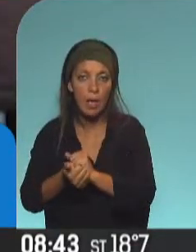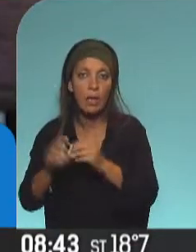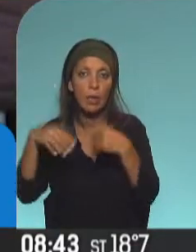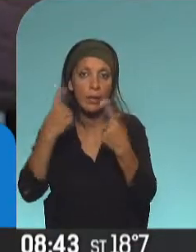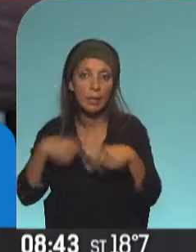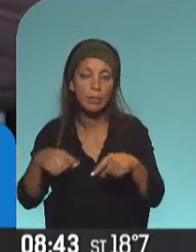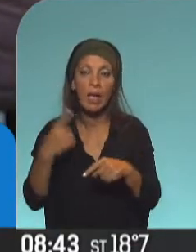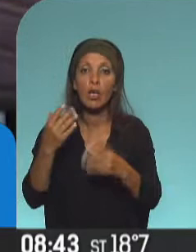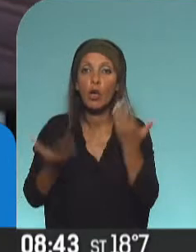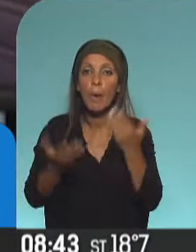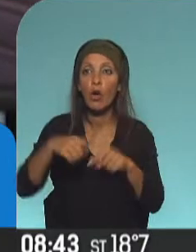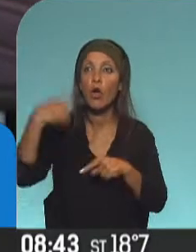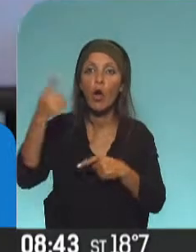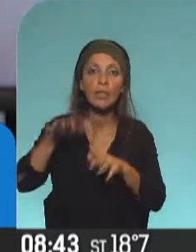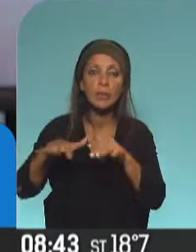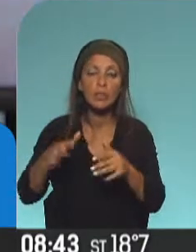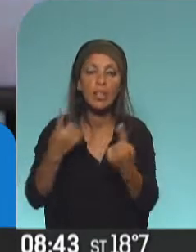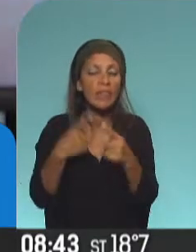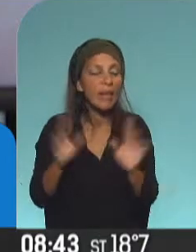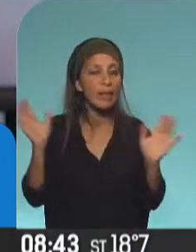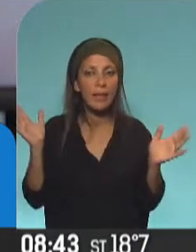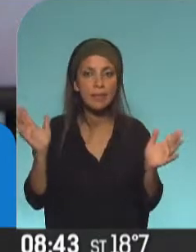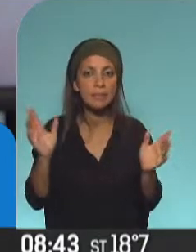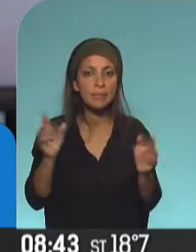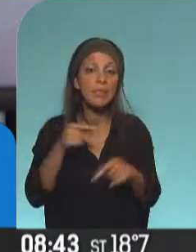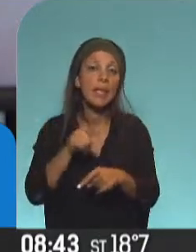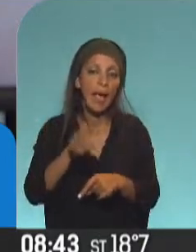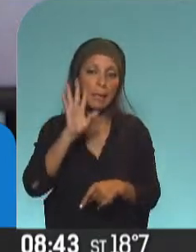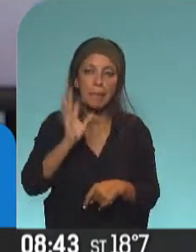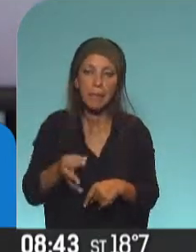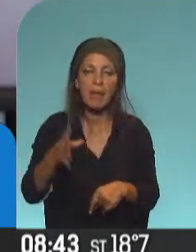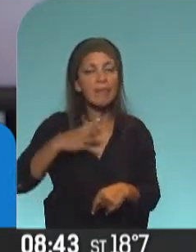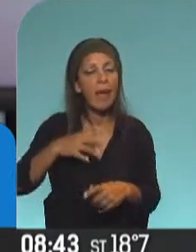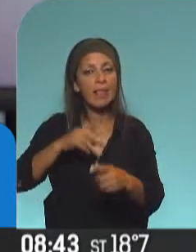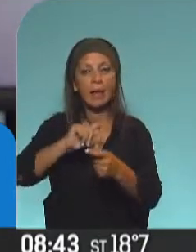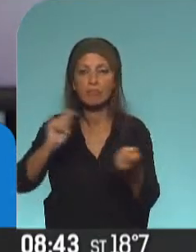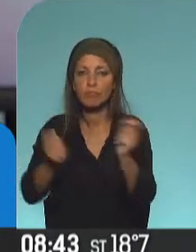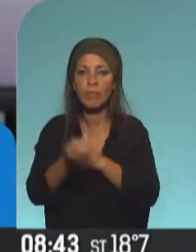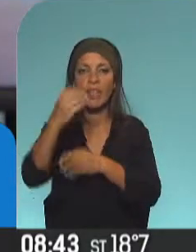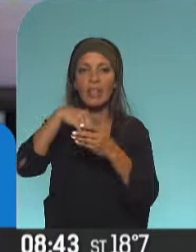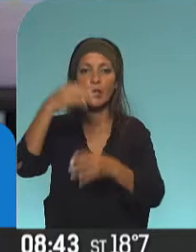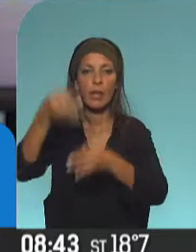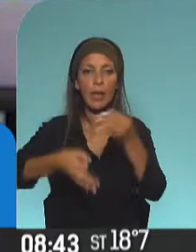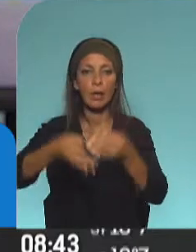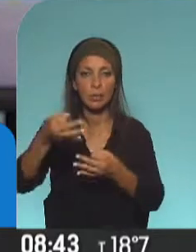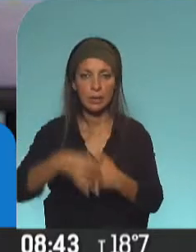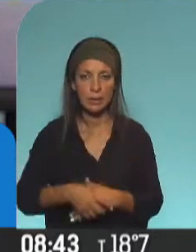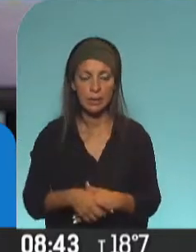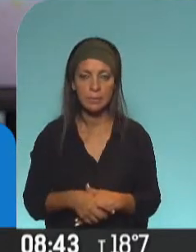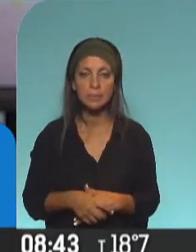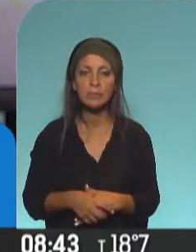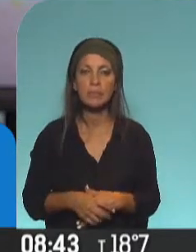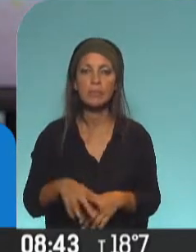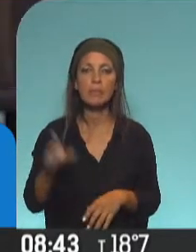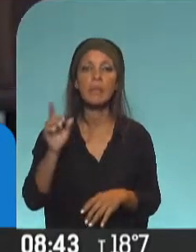hecho. Claro. Y esto tiene que ver con las grandes transformaciones que todavía nos quedan pendientes en los poderes judiciales, digo, para no poner